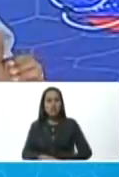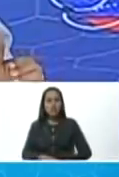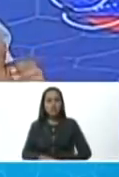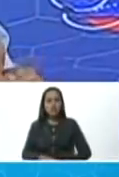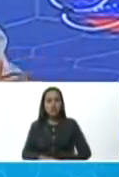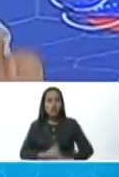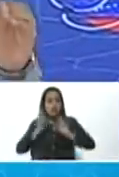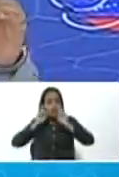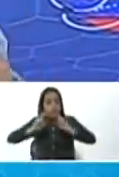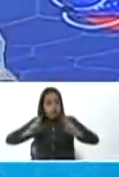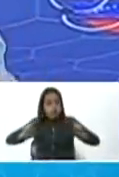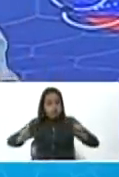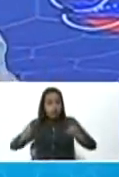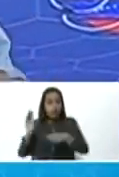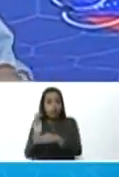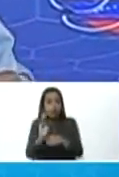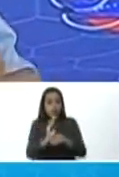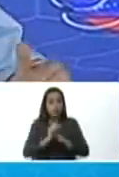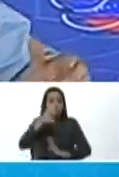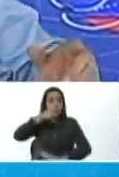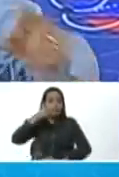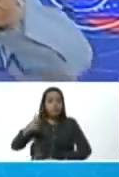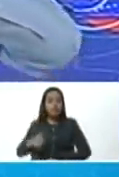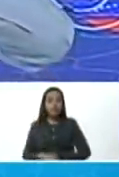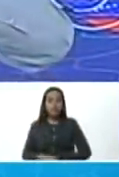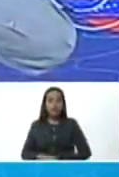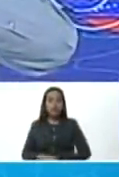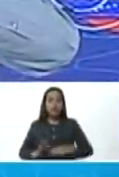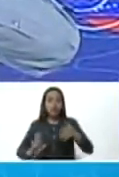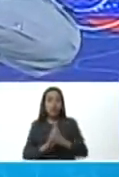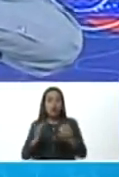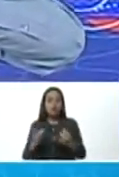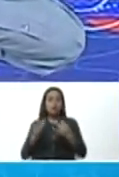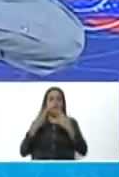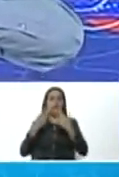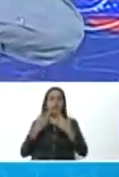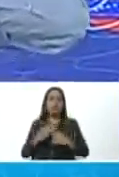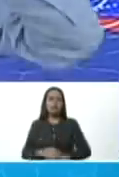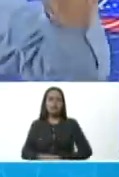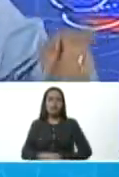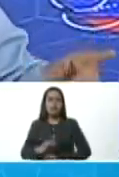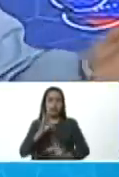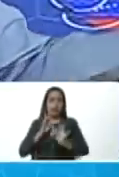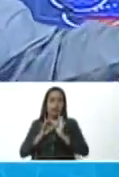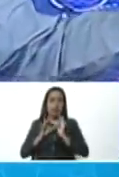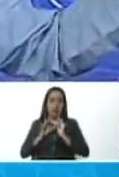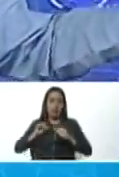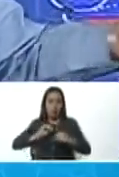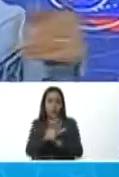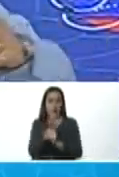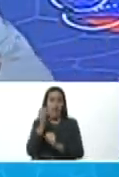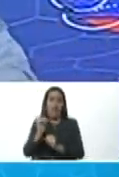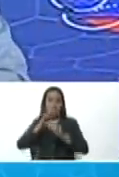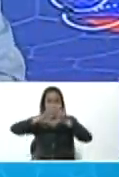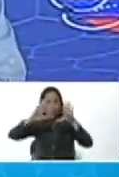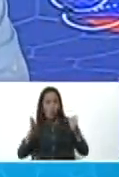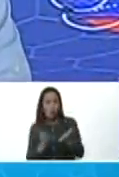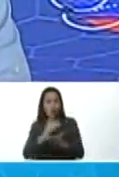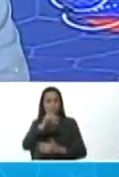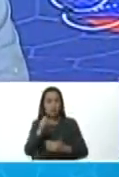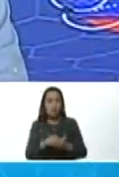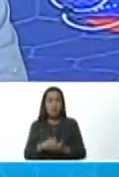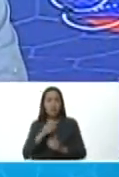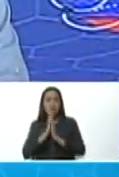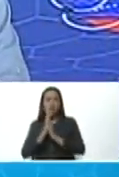preparación para proteger a nuestro pueblo frente a este virus que ha atacado al mundo entero? Por favor, ministro